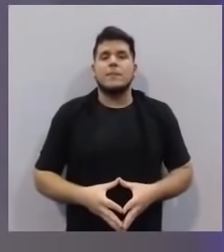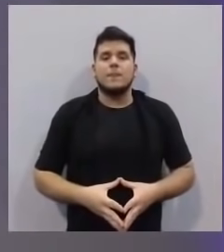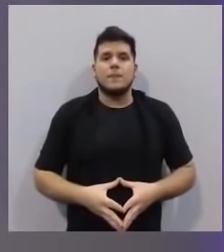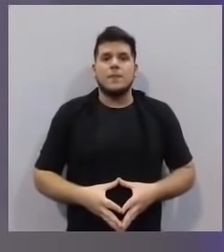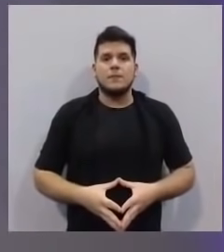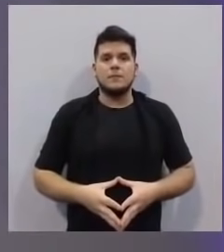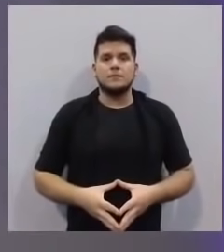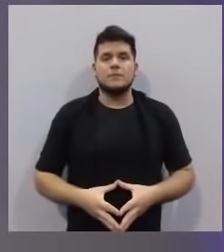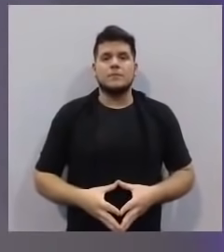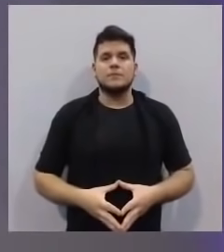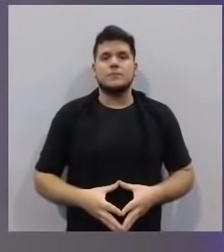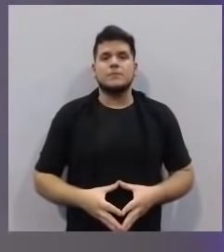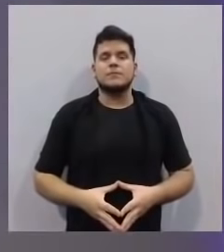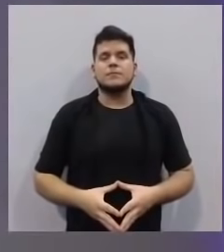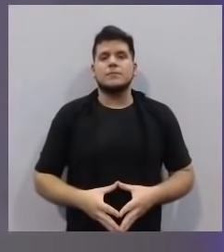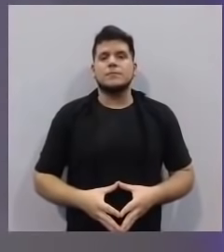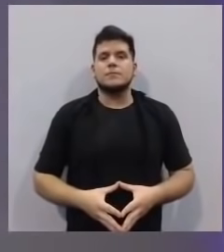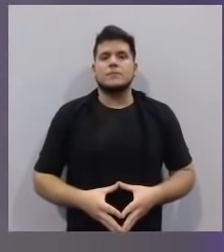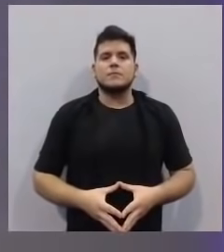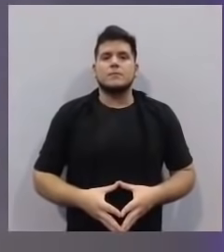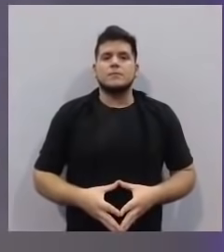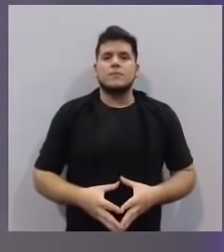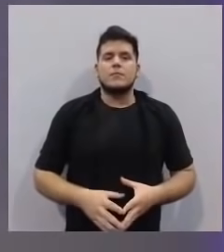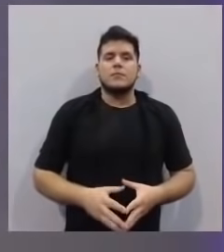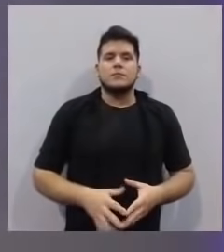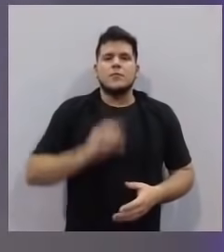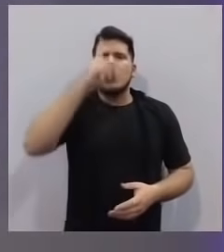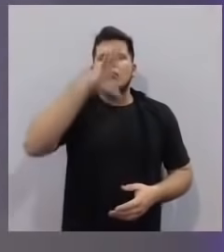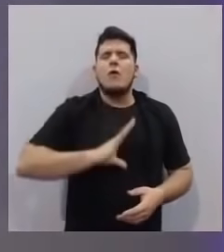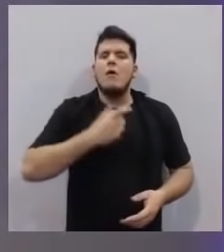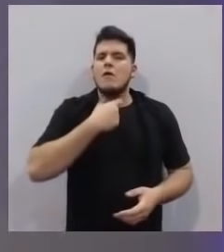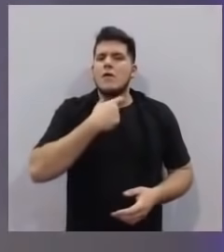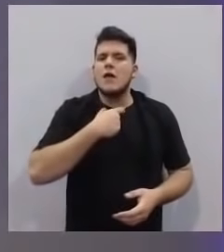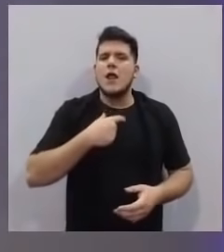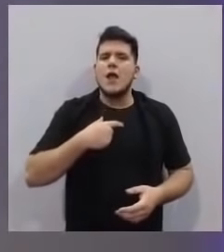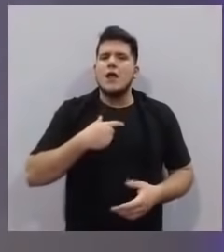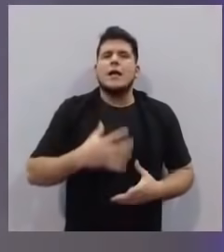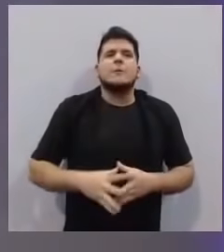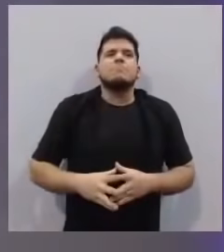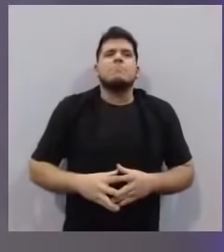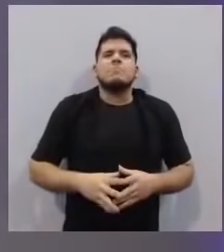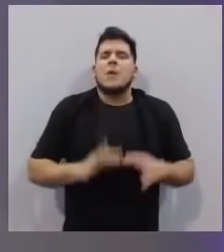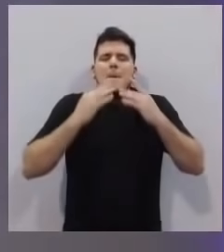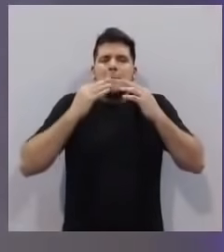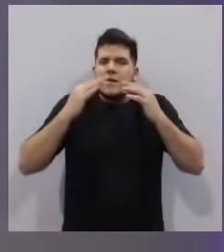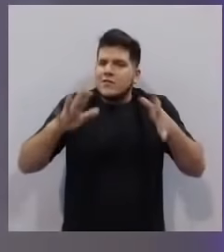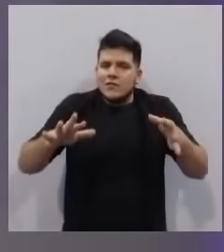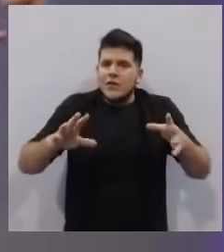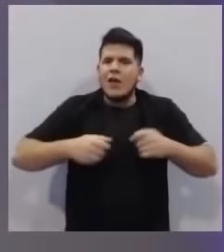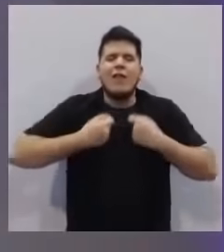no será que el padre también le iba a dar cosas a él debe decir dijo abbott ambiente cambio la alianza